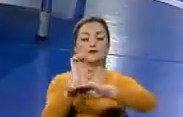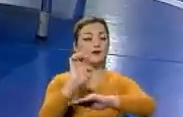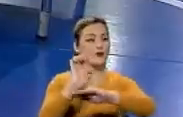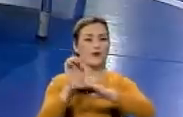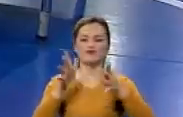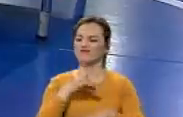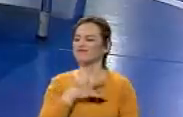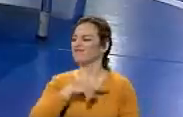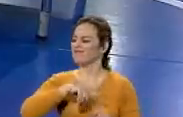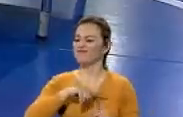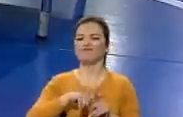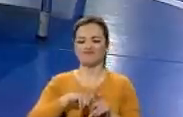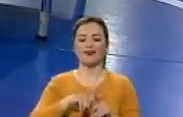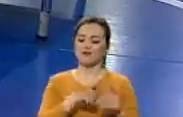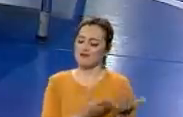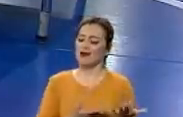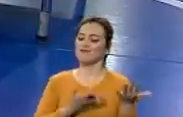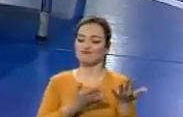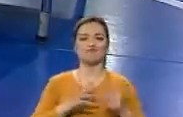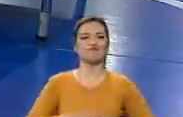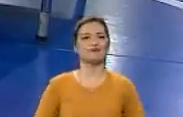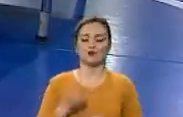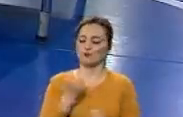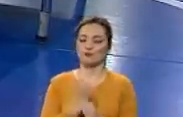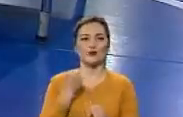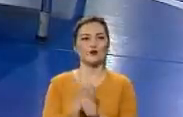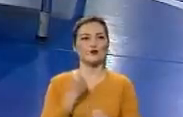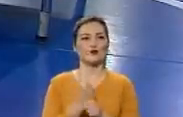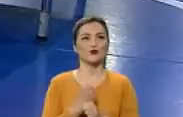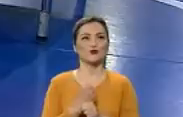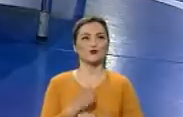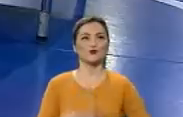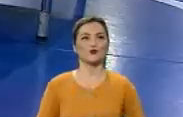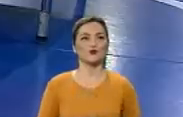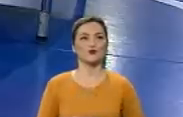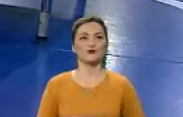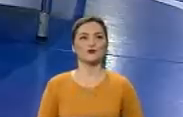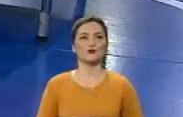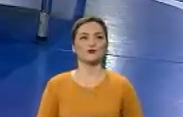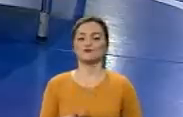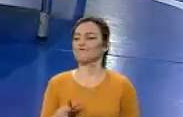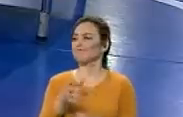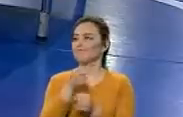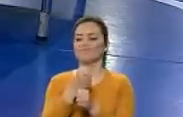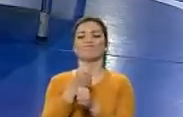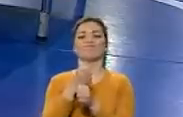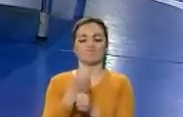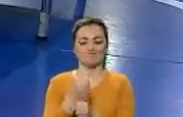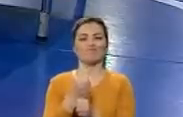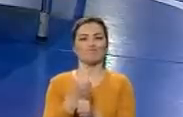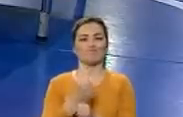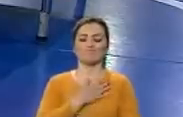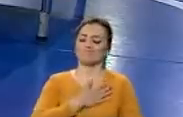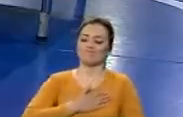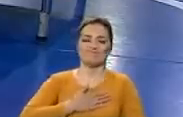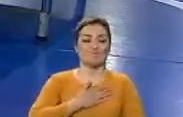pero eso sí, tenemos que trabajar, sacar adelante al país con todas las medidas de bioseguridad, siguiendo, por